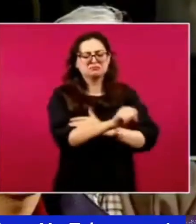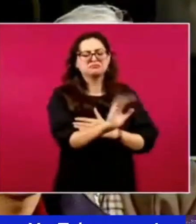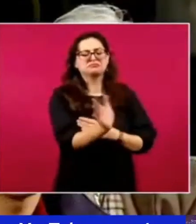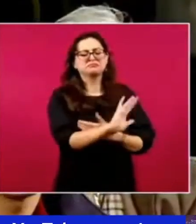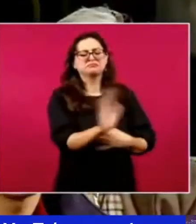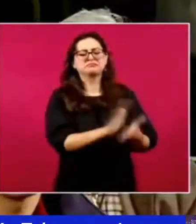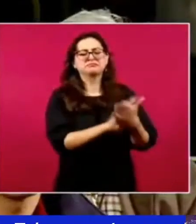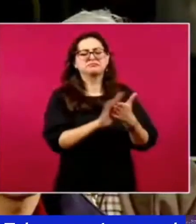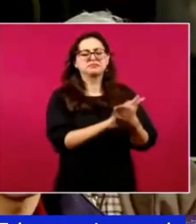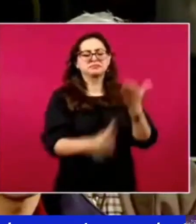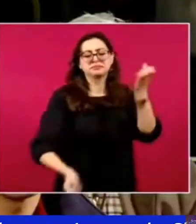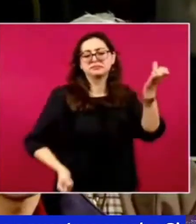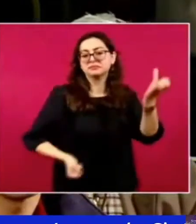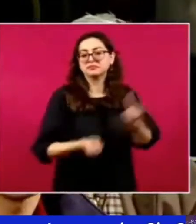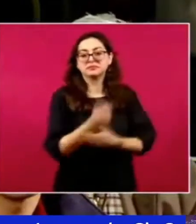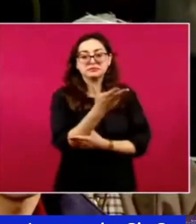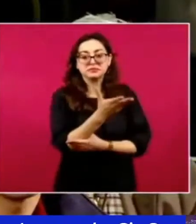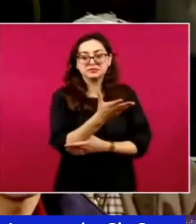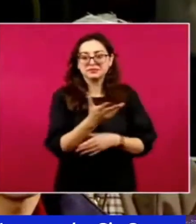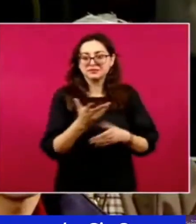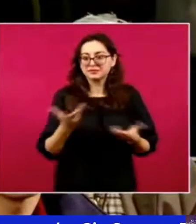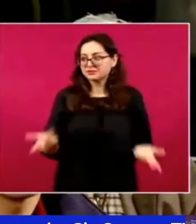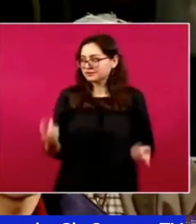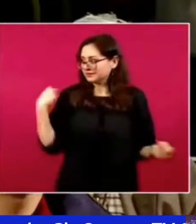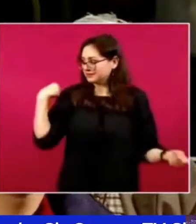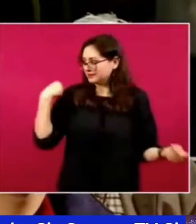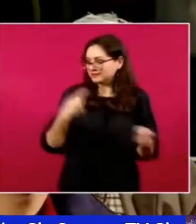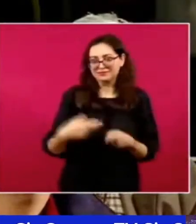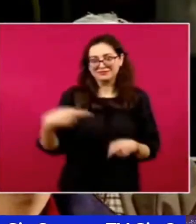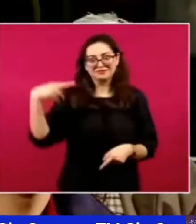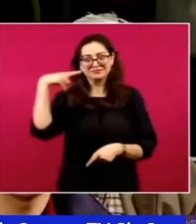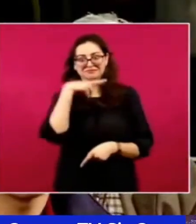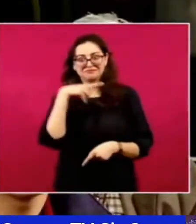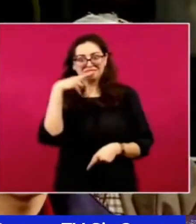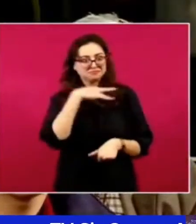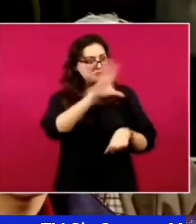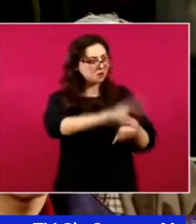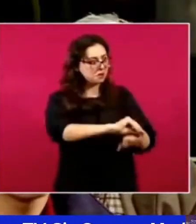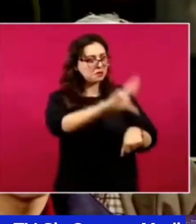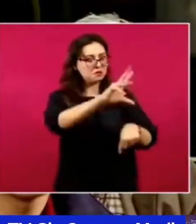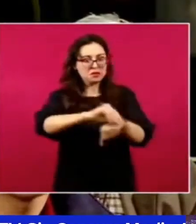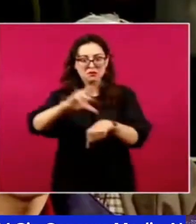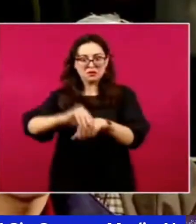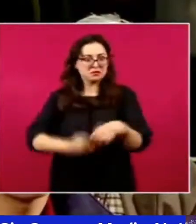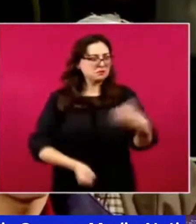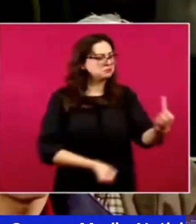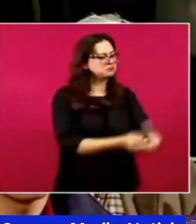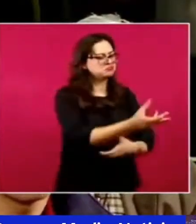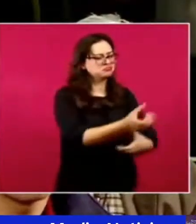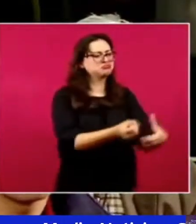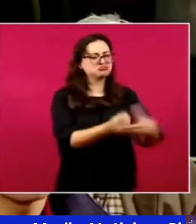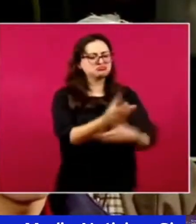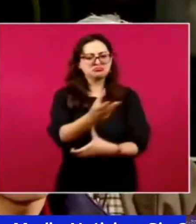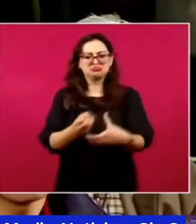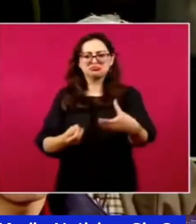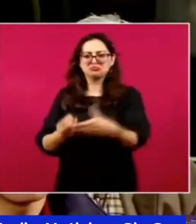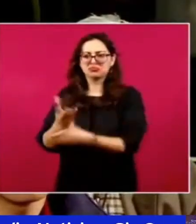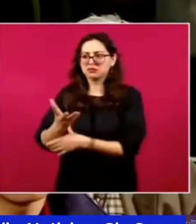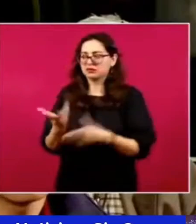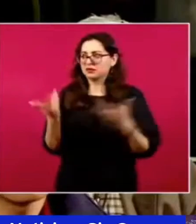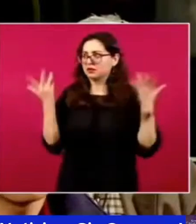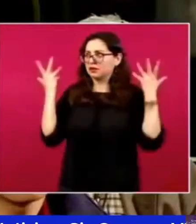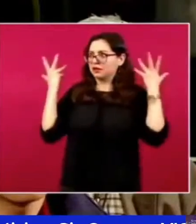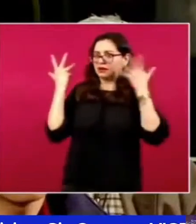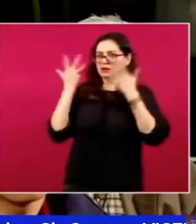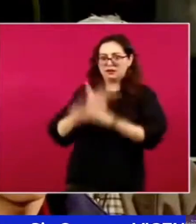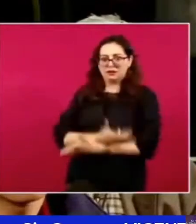estos son traficantes de influencias y que ha sido muy difícil lograr que caigan en la cárcel. Entonces, preguntarle, presidente,